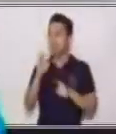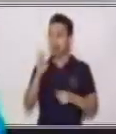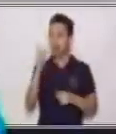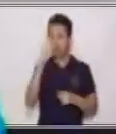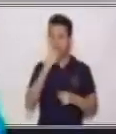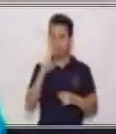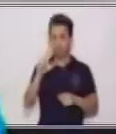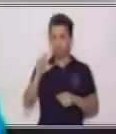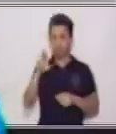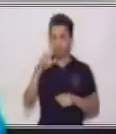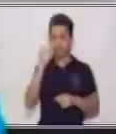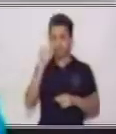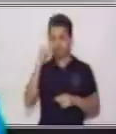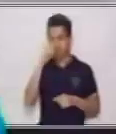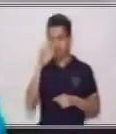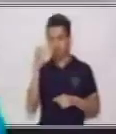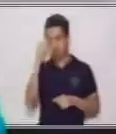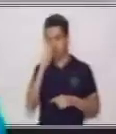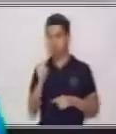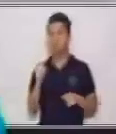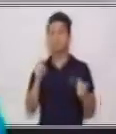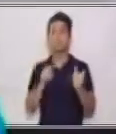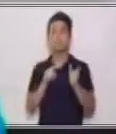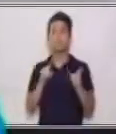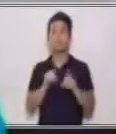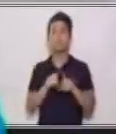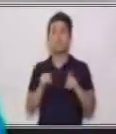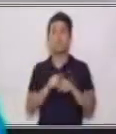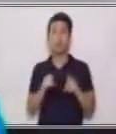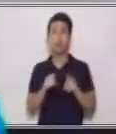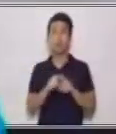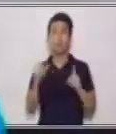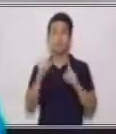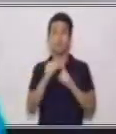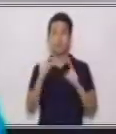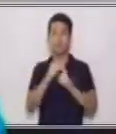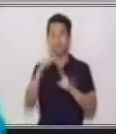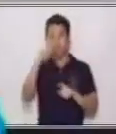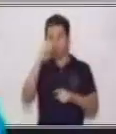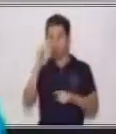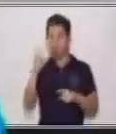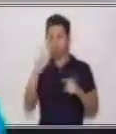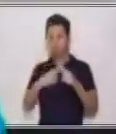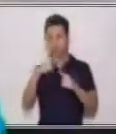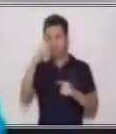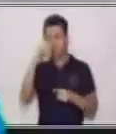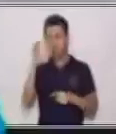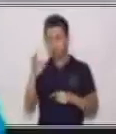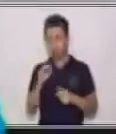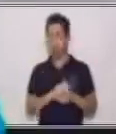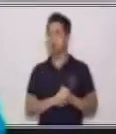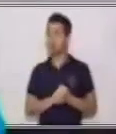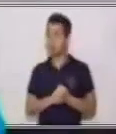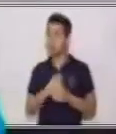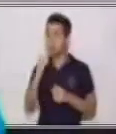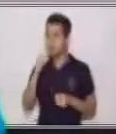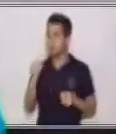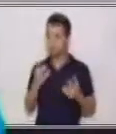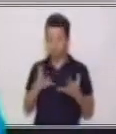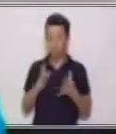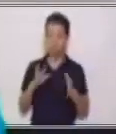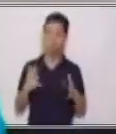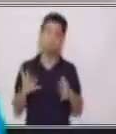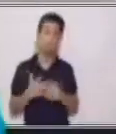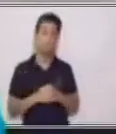toda clase de texto. Por eso en sí no me quise encerrar o enfocar en un solo texto, aunque lo vamos a llevar desde el énfasis